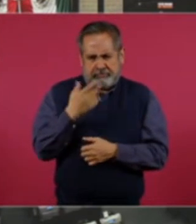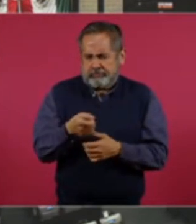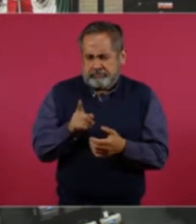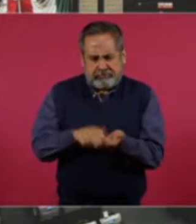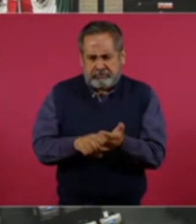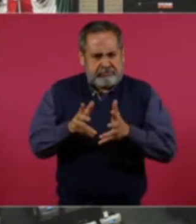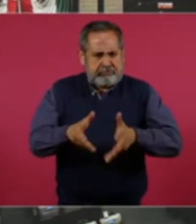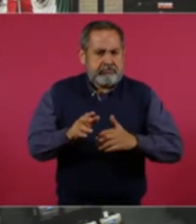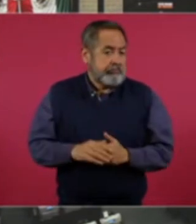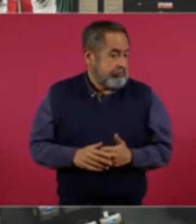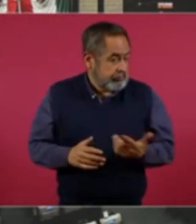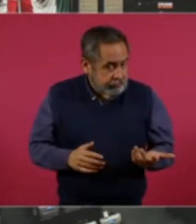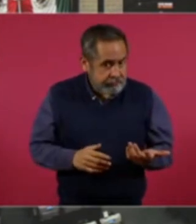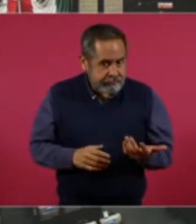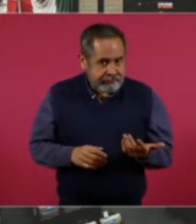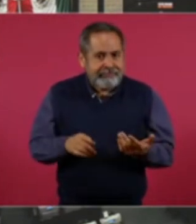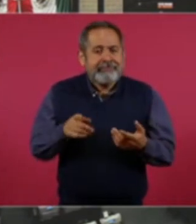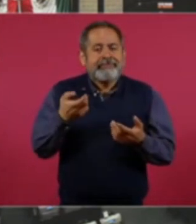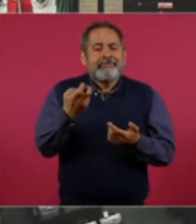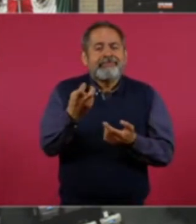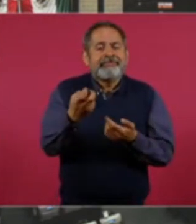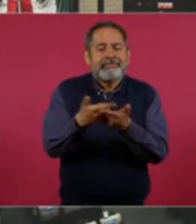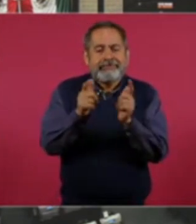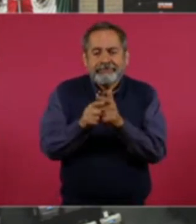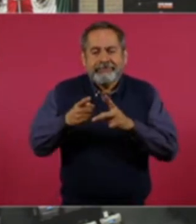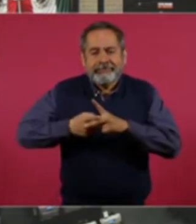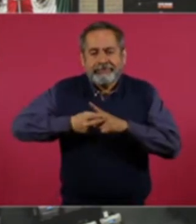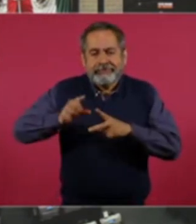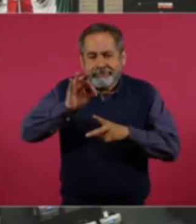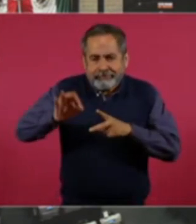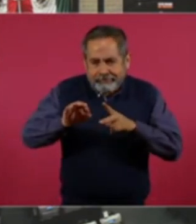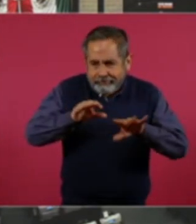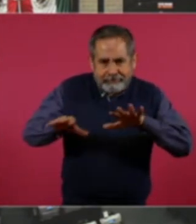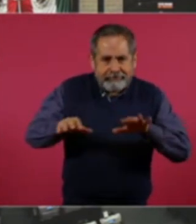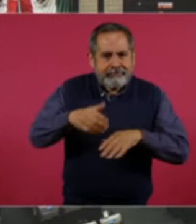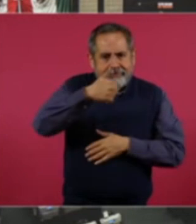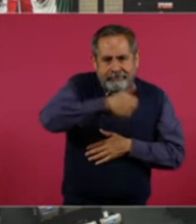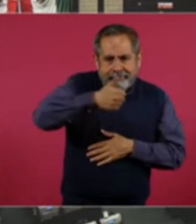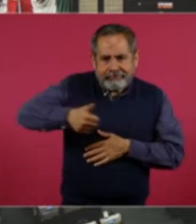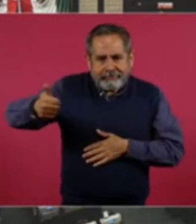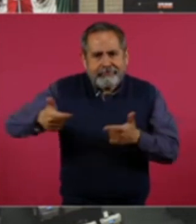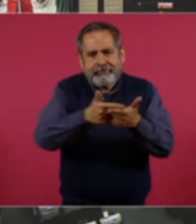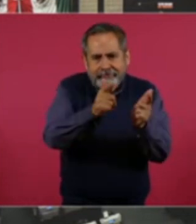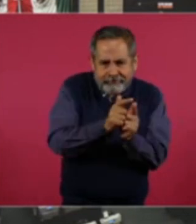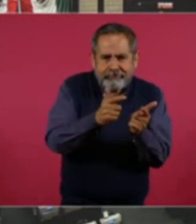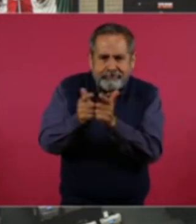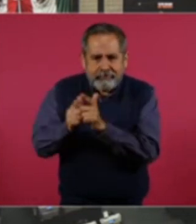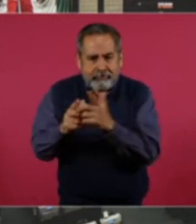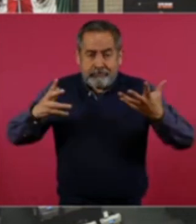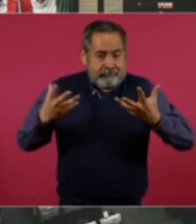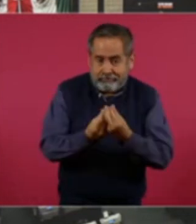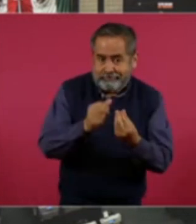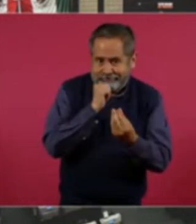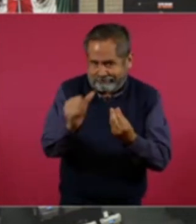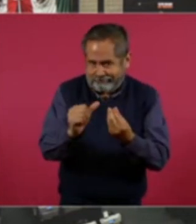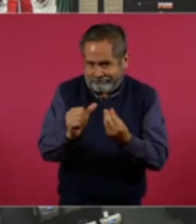textualmente. Por eso la distribución de plurinominales fue por partido, no por coalición. En su momento no